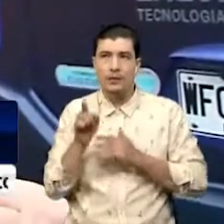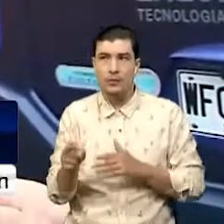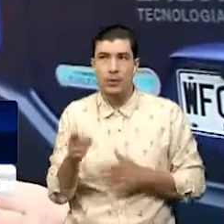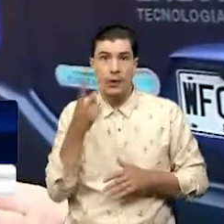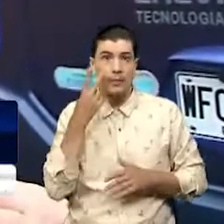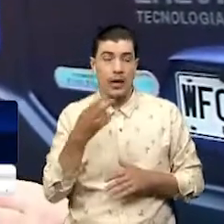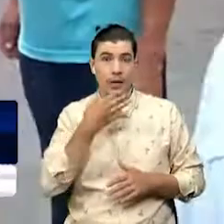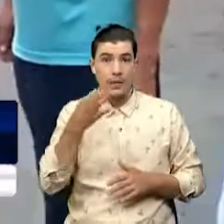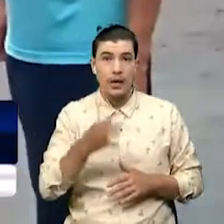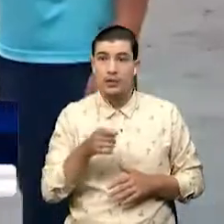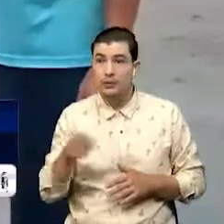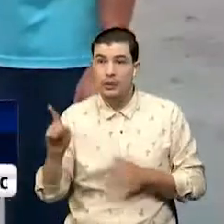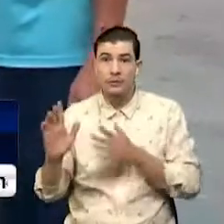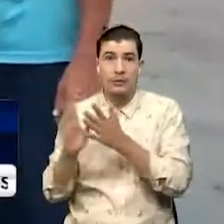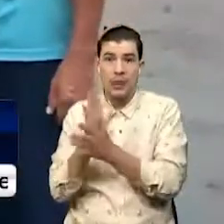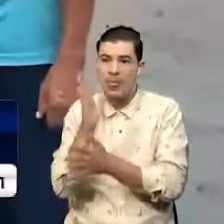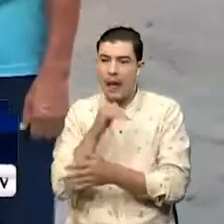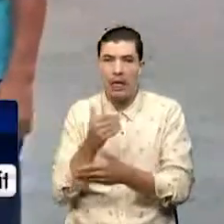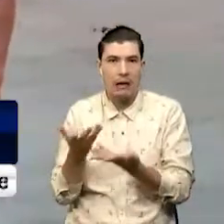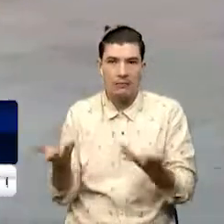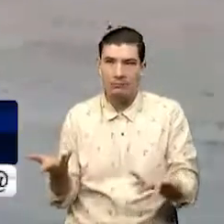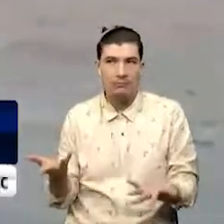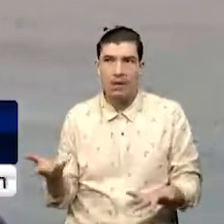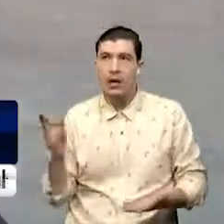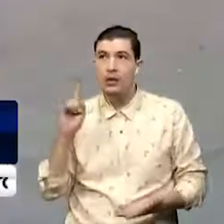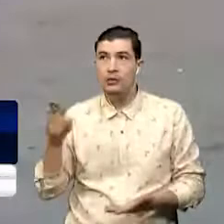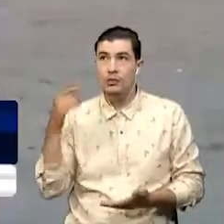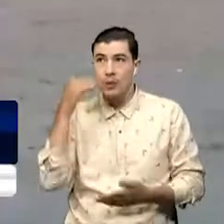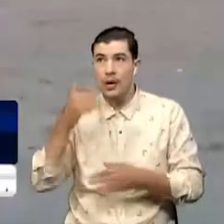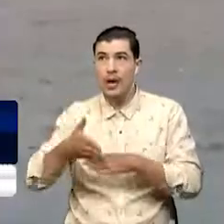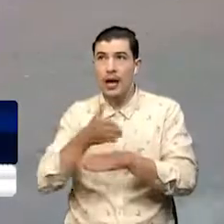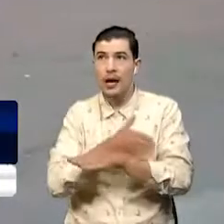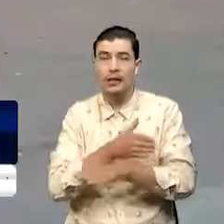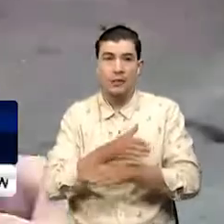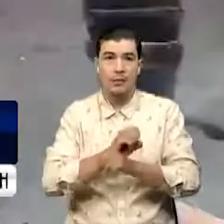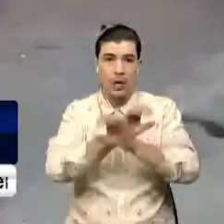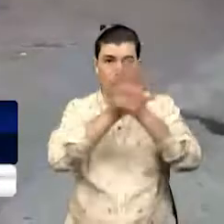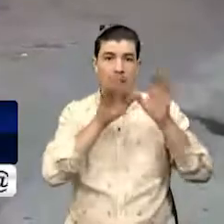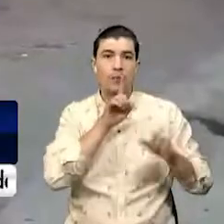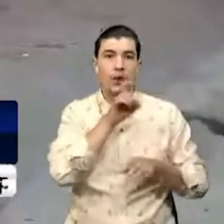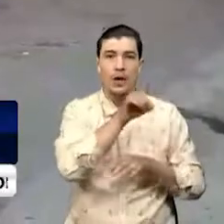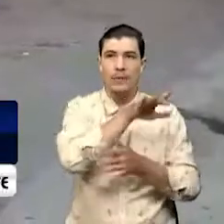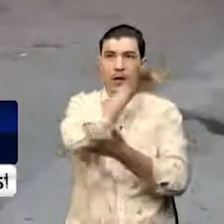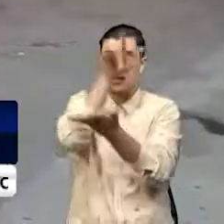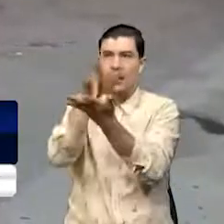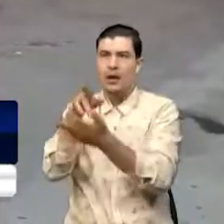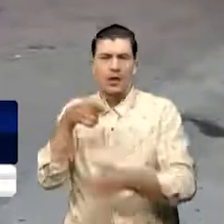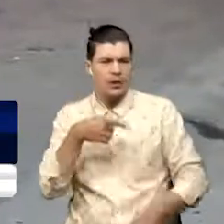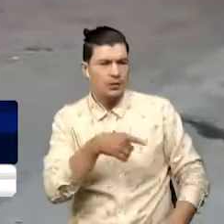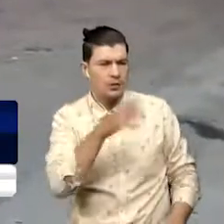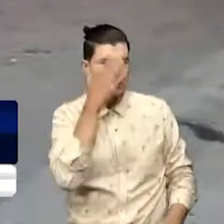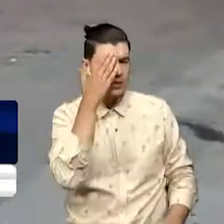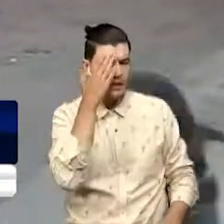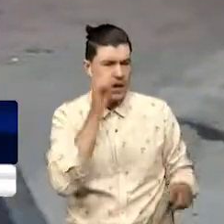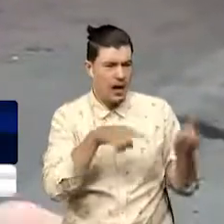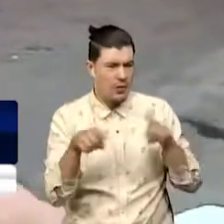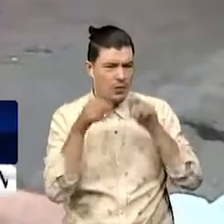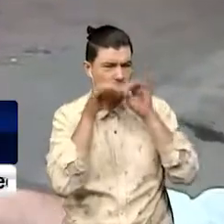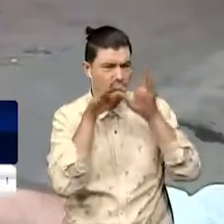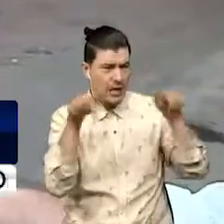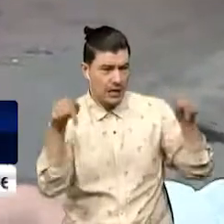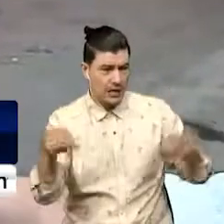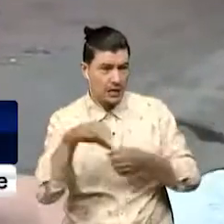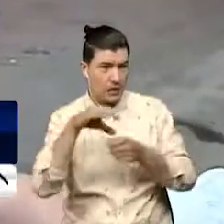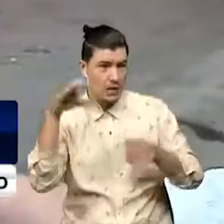qué es lo importante o ella quien llegó esta mañana de bucaramanga sabe usted de los virus que se están presentando